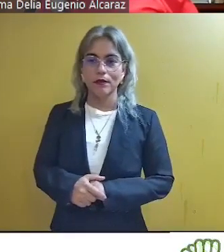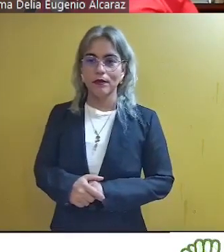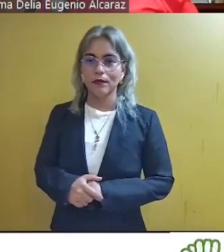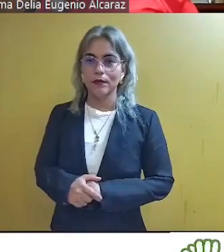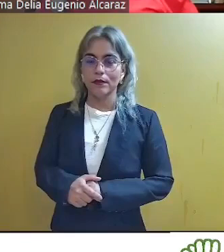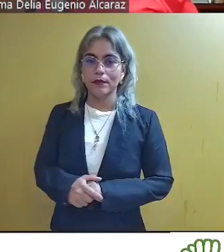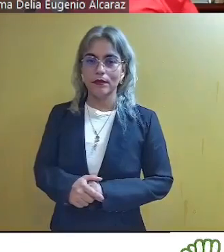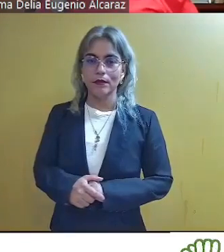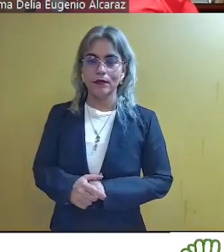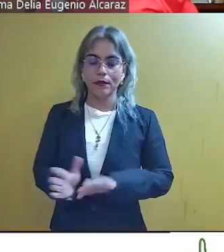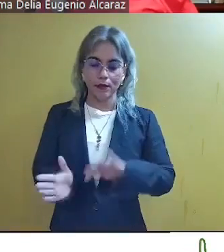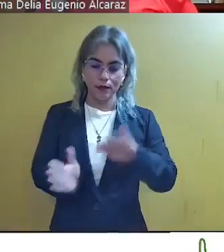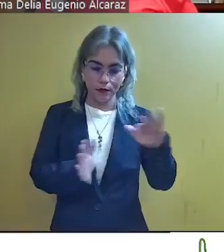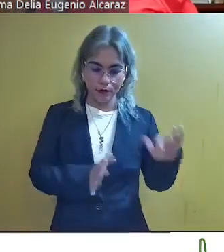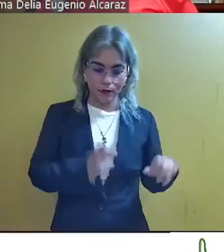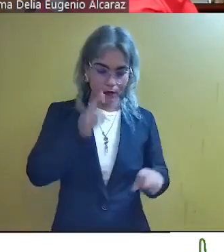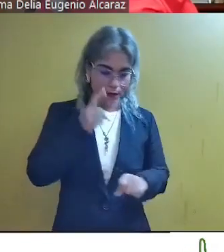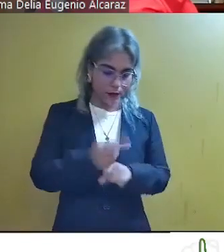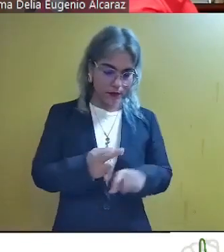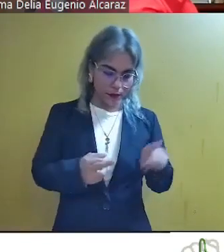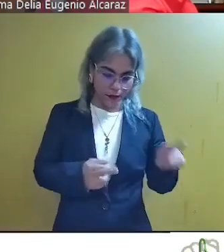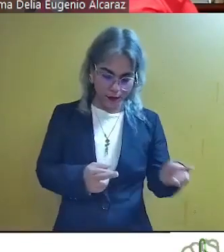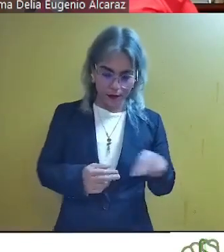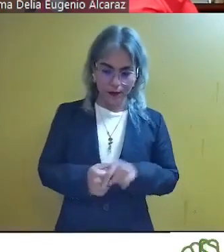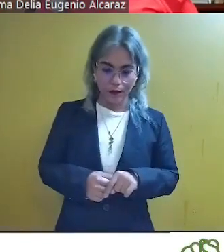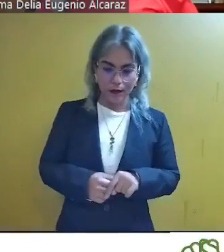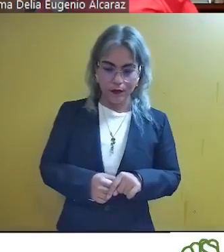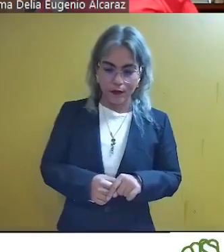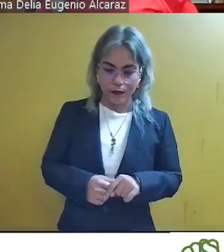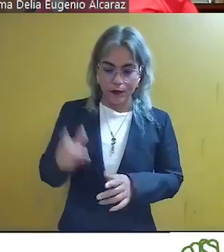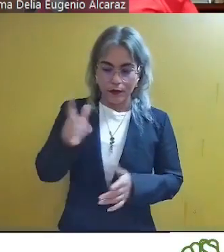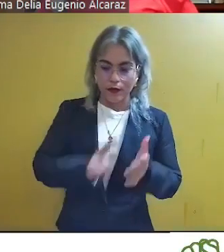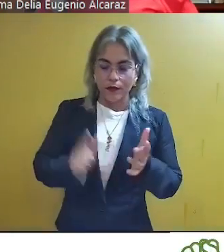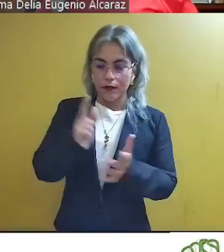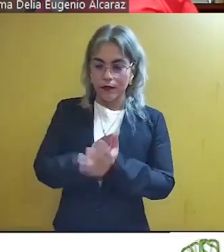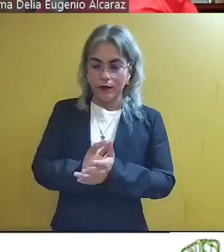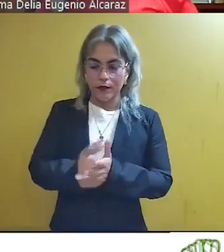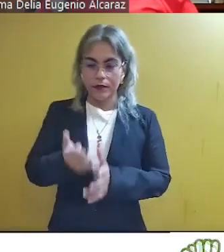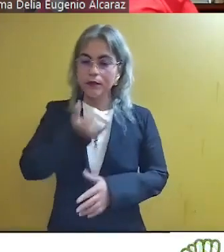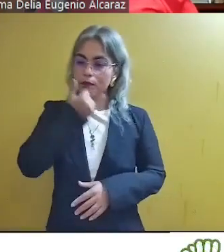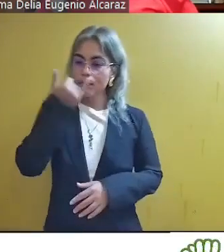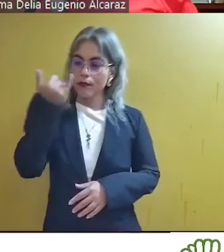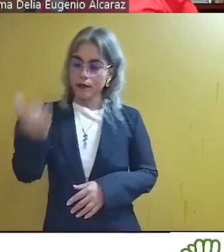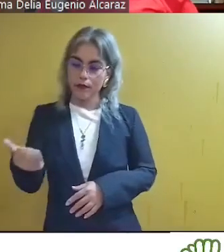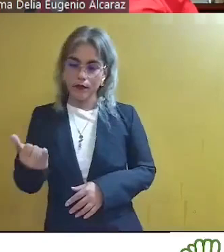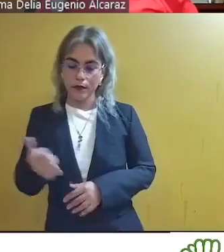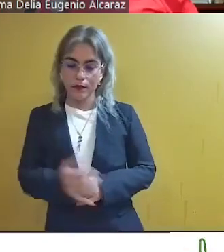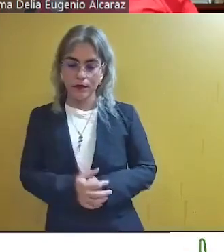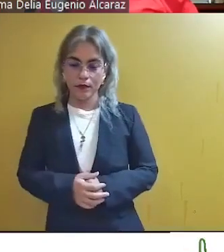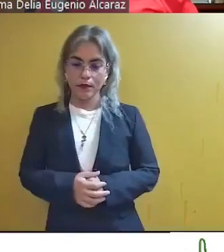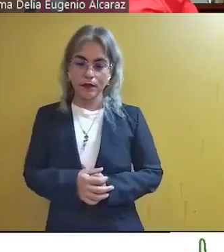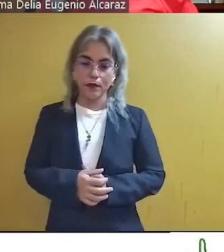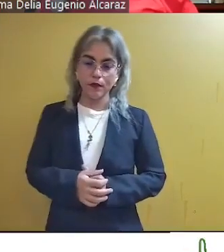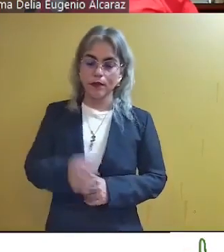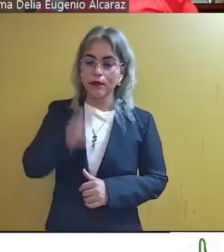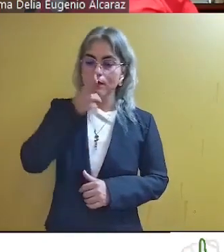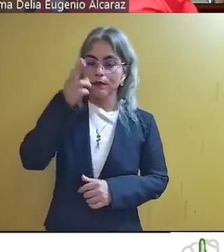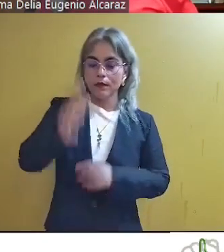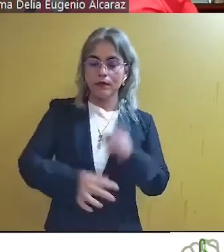Por otra parte, la responsable señaló que la imposibilidad jurídica, como causal de declaratoria de excusa en el cumplimiento de las